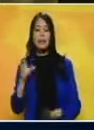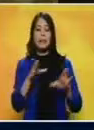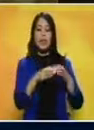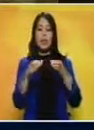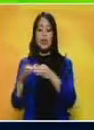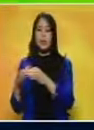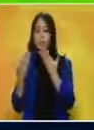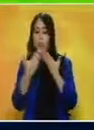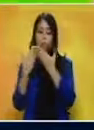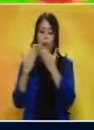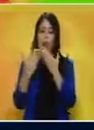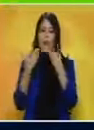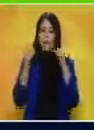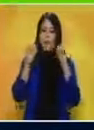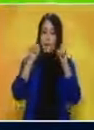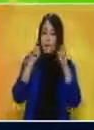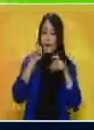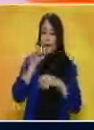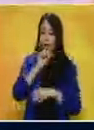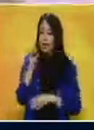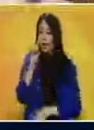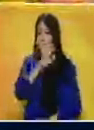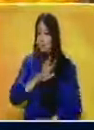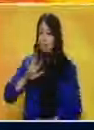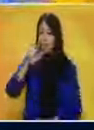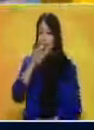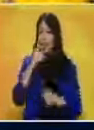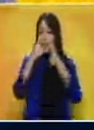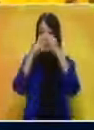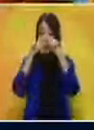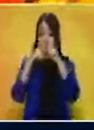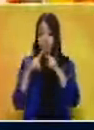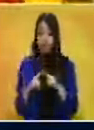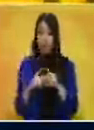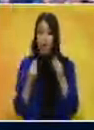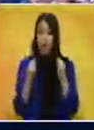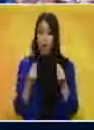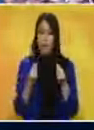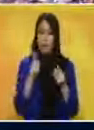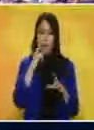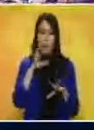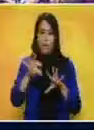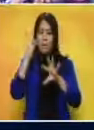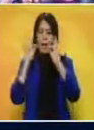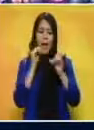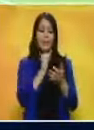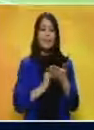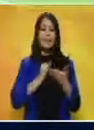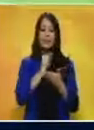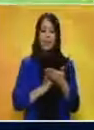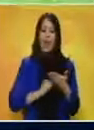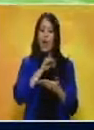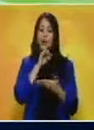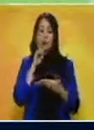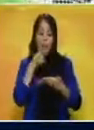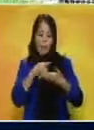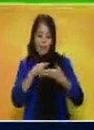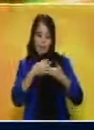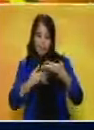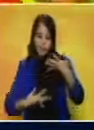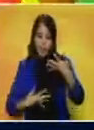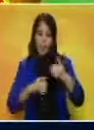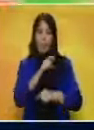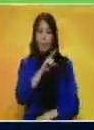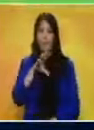las 1.500 a nivel nacional, cifra que informaron fue detectada a través de un censo. Además, indicaron que están siguiendo a